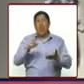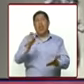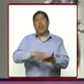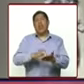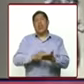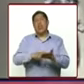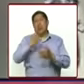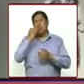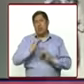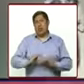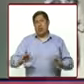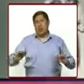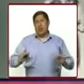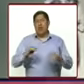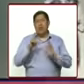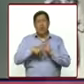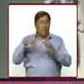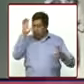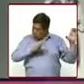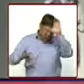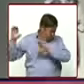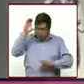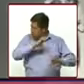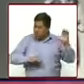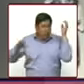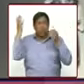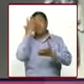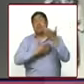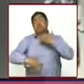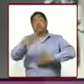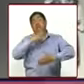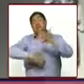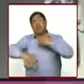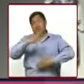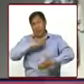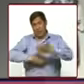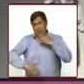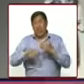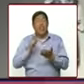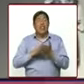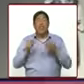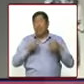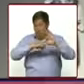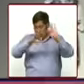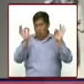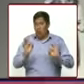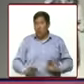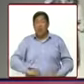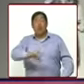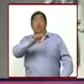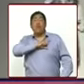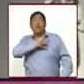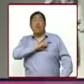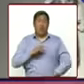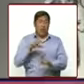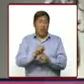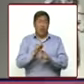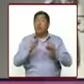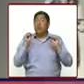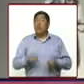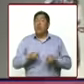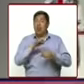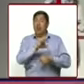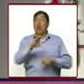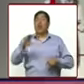estas menores de edad tras una búsqueda bastante desesperada. De esta manera es como la policía logró identificar que se encontraban